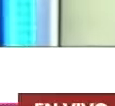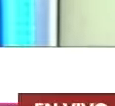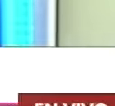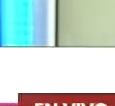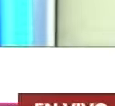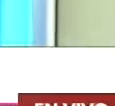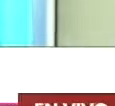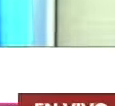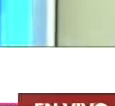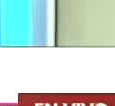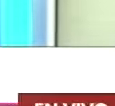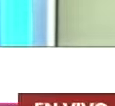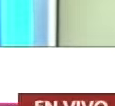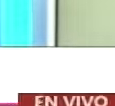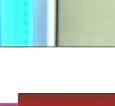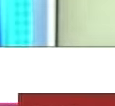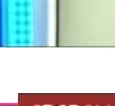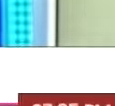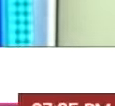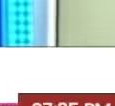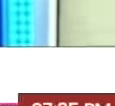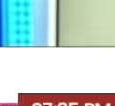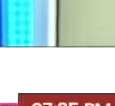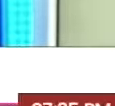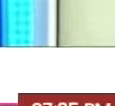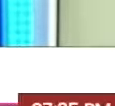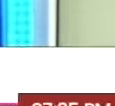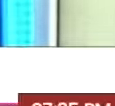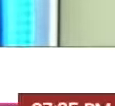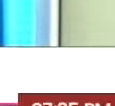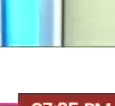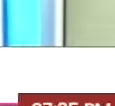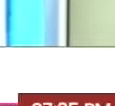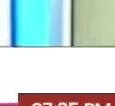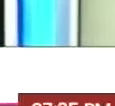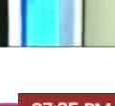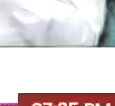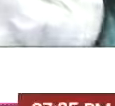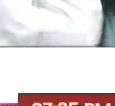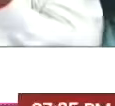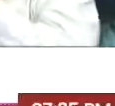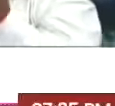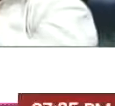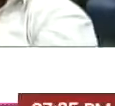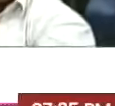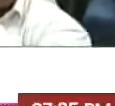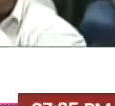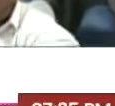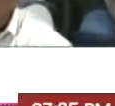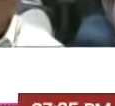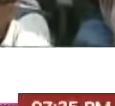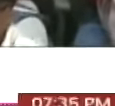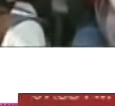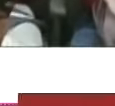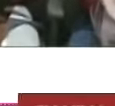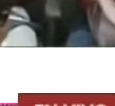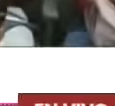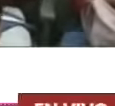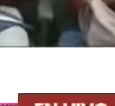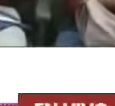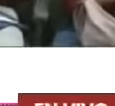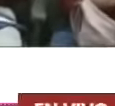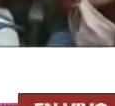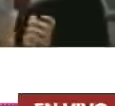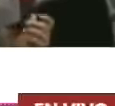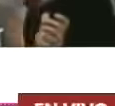un crecimiento del 8%. Con sanciones o sin sanciones, no estamos dependiendo de lo que opinen los gringos,